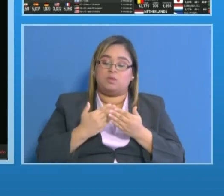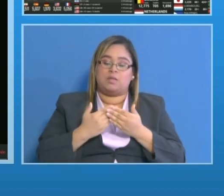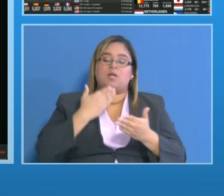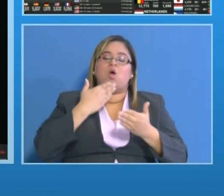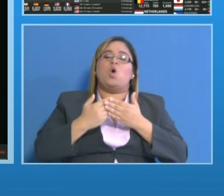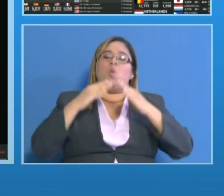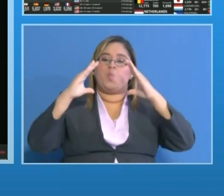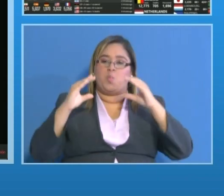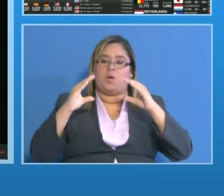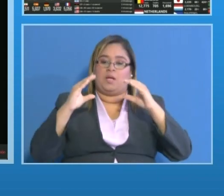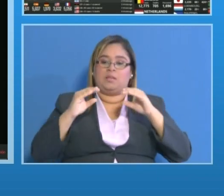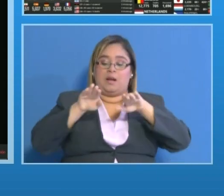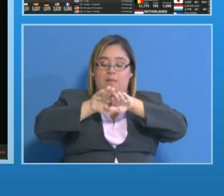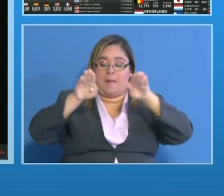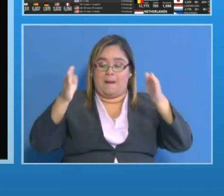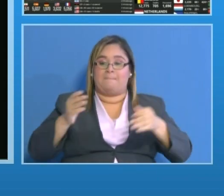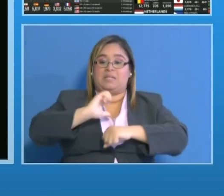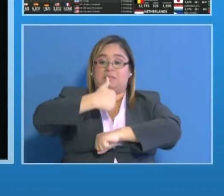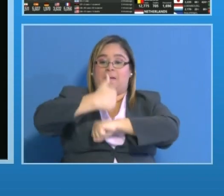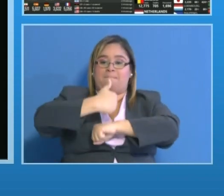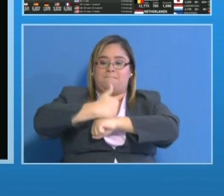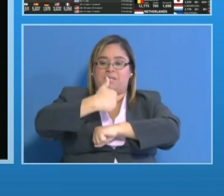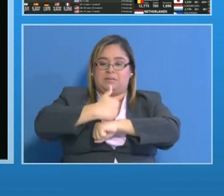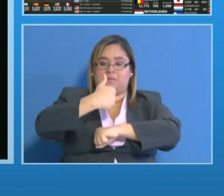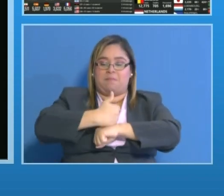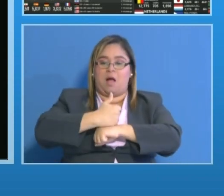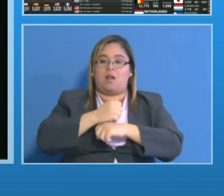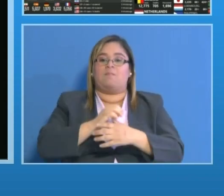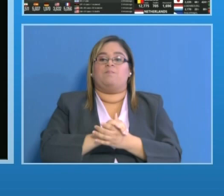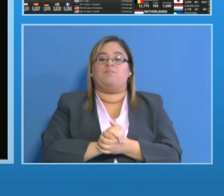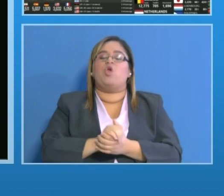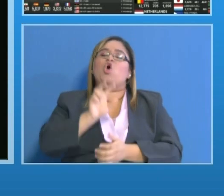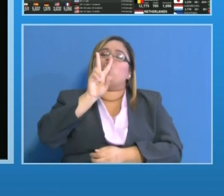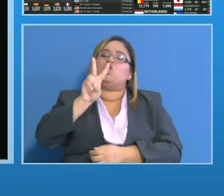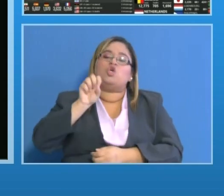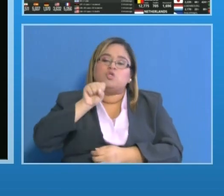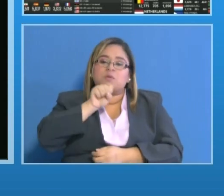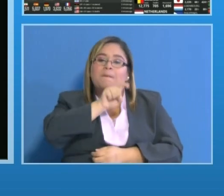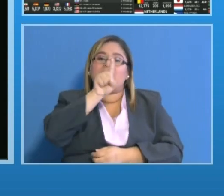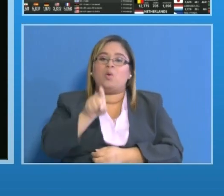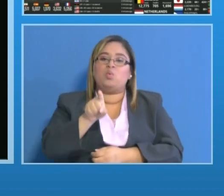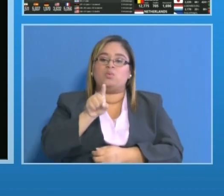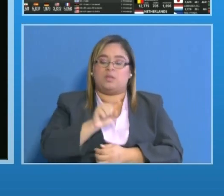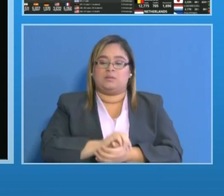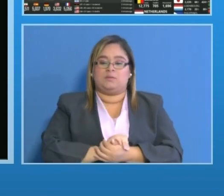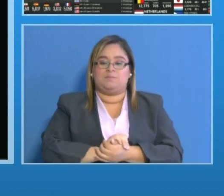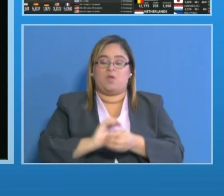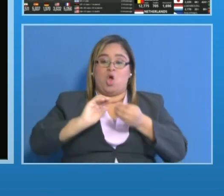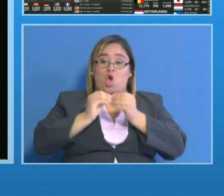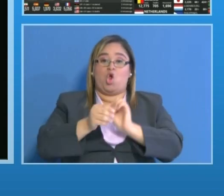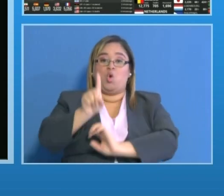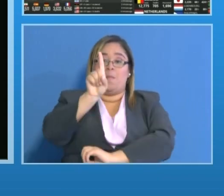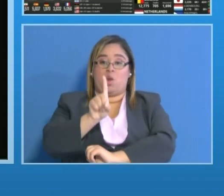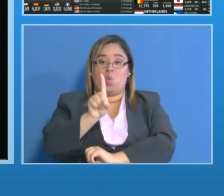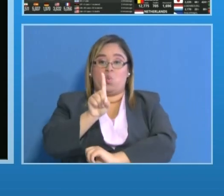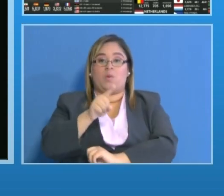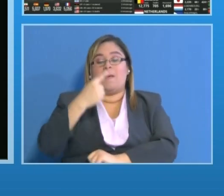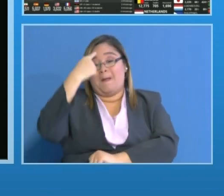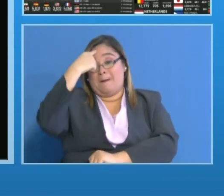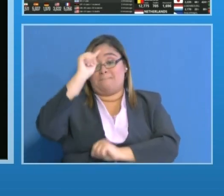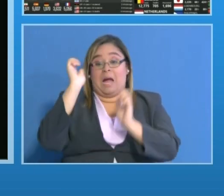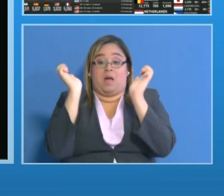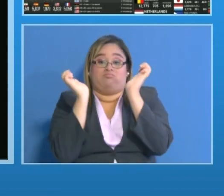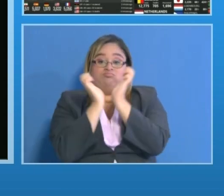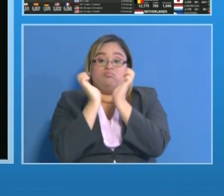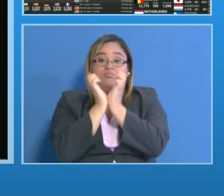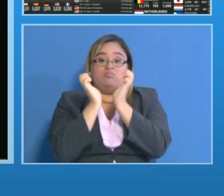Buenas tardes a la mesa principal. Dos preguntas. La número uno, para la Caja de Seguro